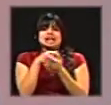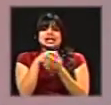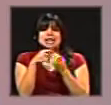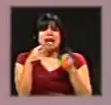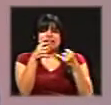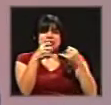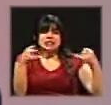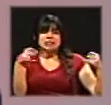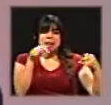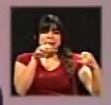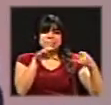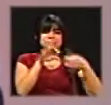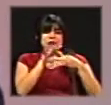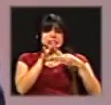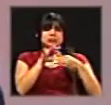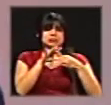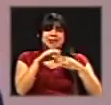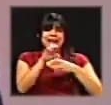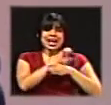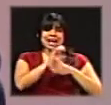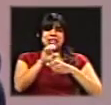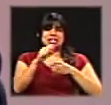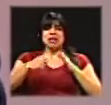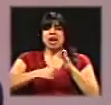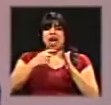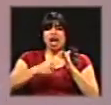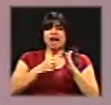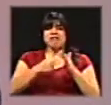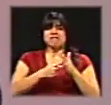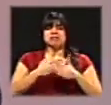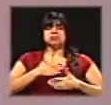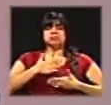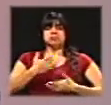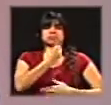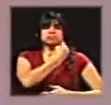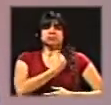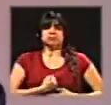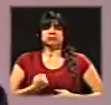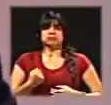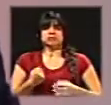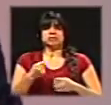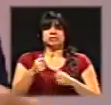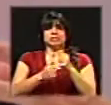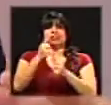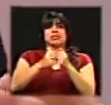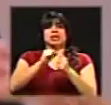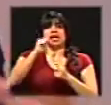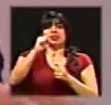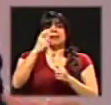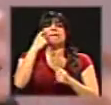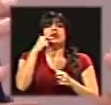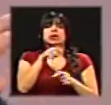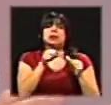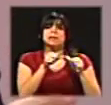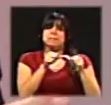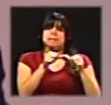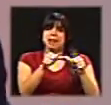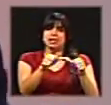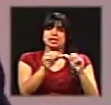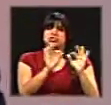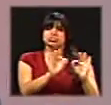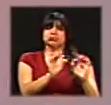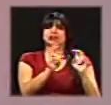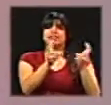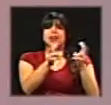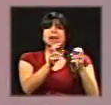PAC con respecto al tema de la ética, muchas de las veces esté dispuesto a sacrificar incluso el poder en aras de mantener incólume el tema de la